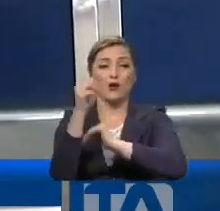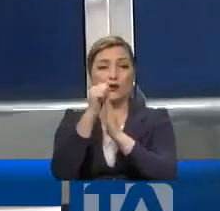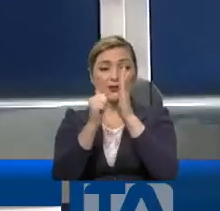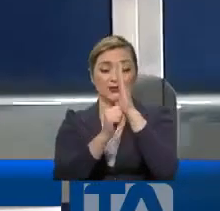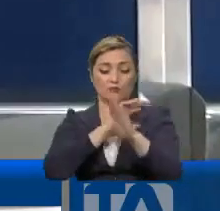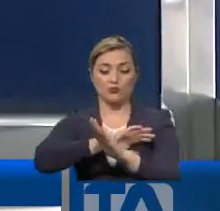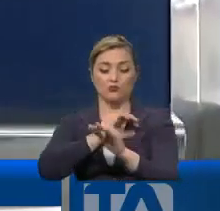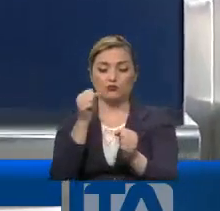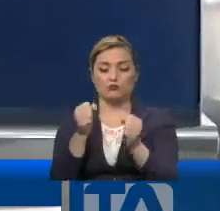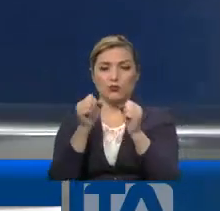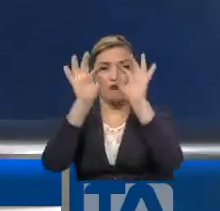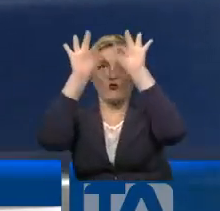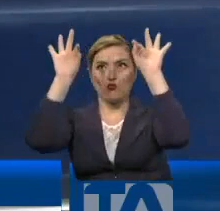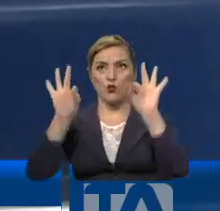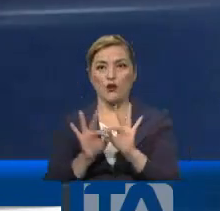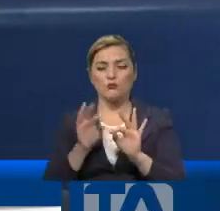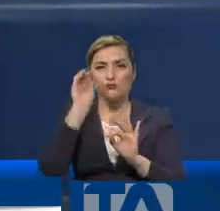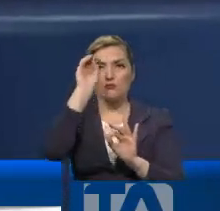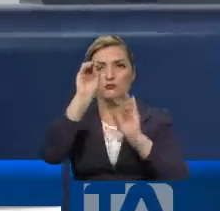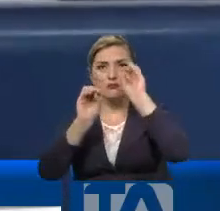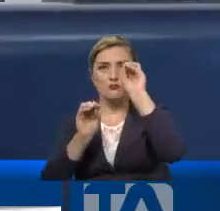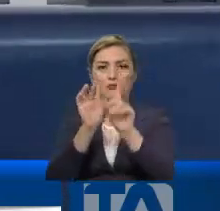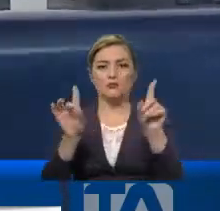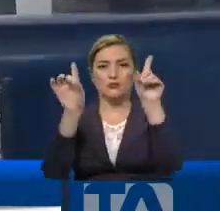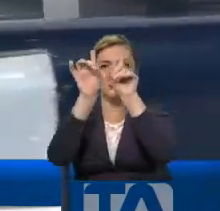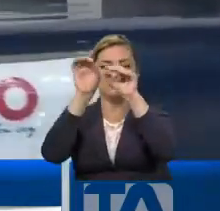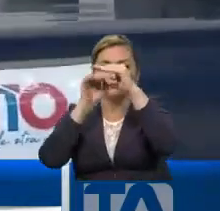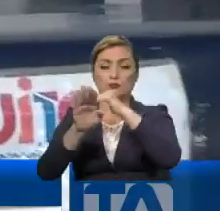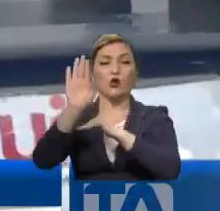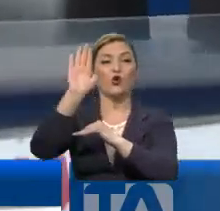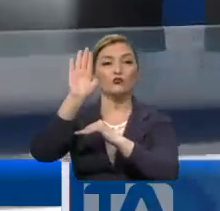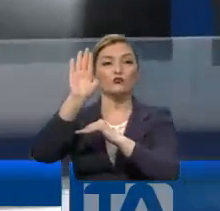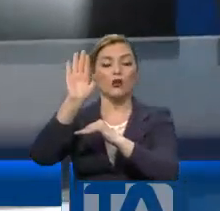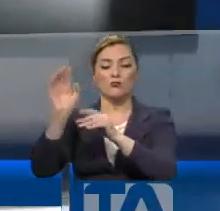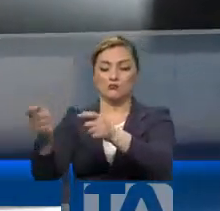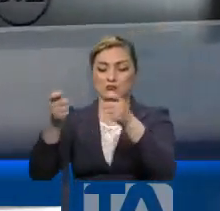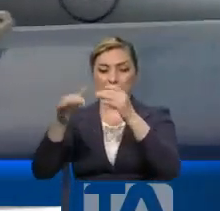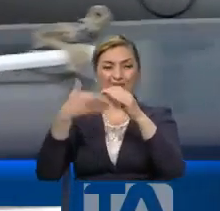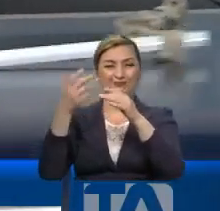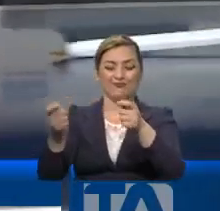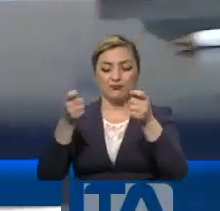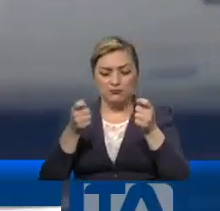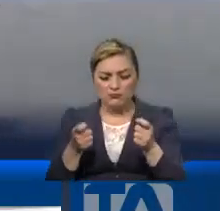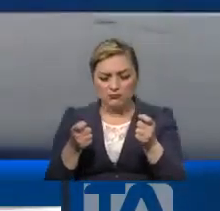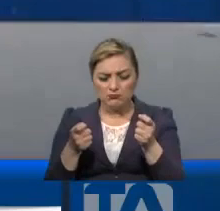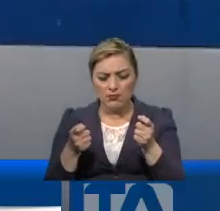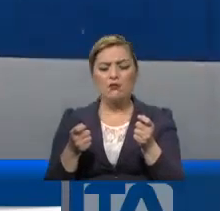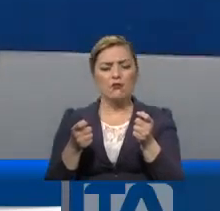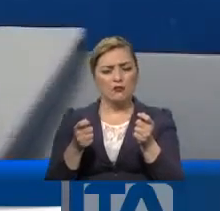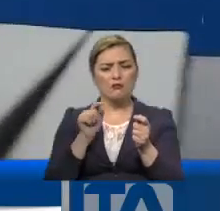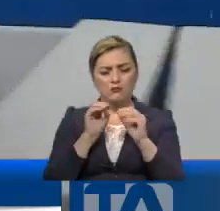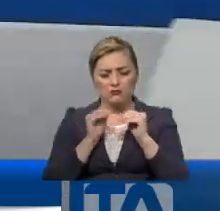Tránsito, llenarán el formulario y el formulario se envía. Nosotros procesamos la información y a través del correo electrónico, que